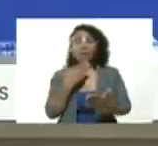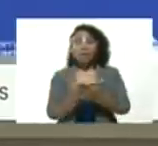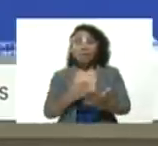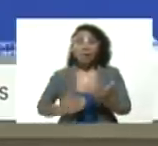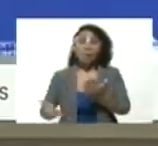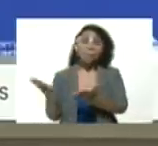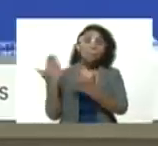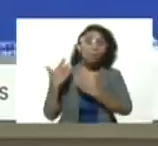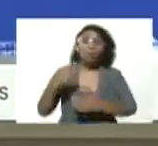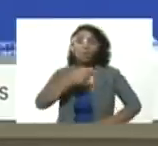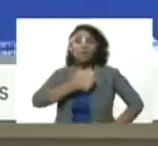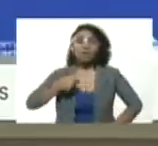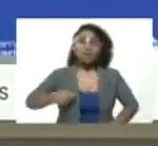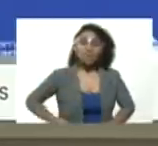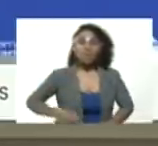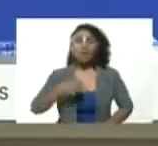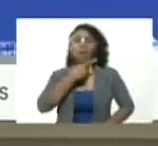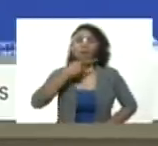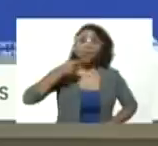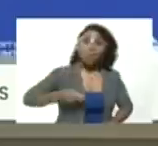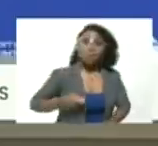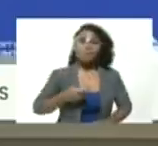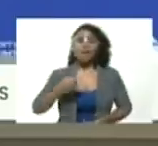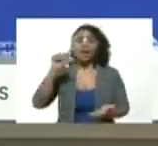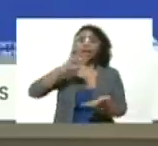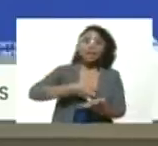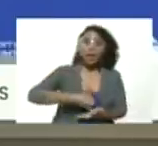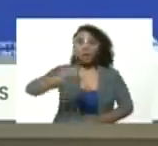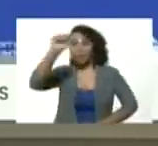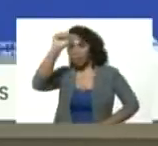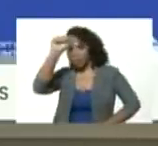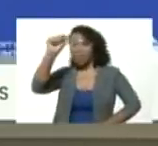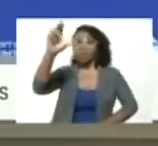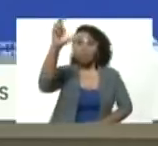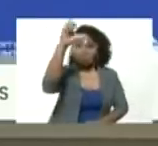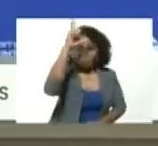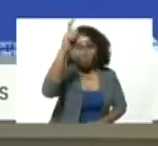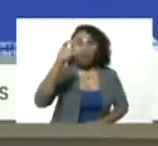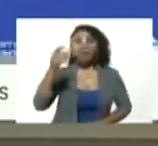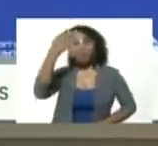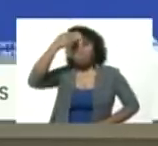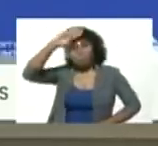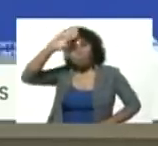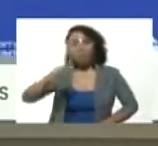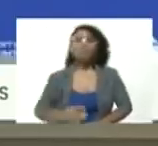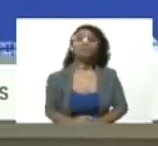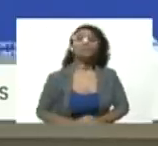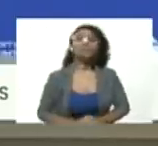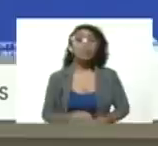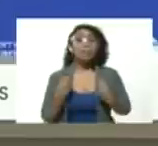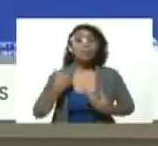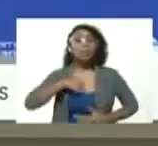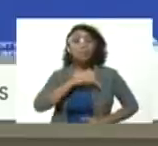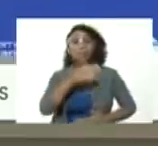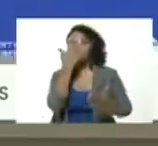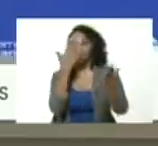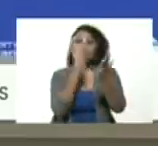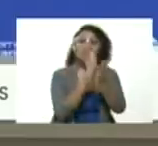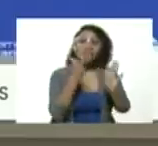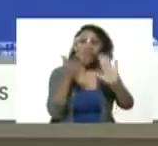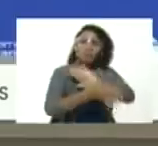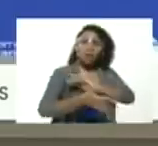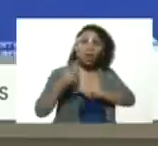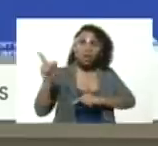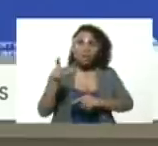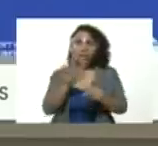apoyo de China, de Rusia, de Irán, de la India, de Turquía, de Cuba, para nosotros afrontar